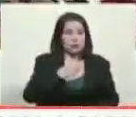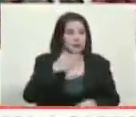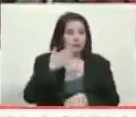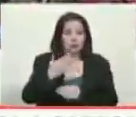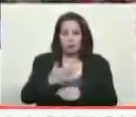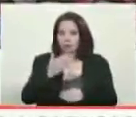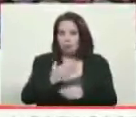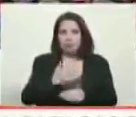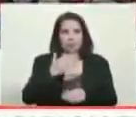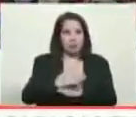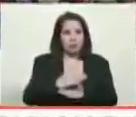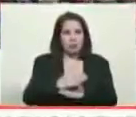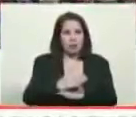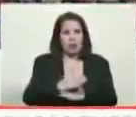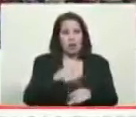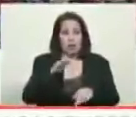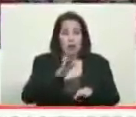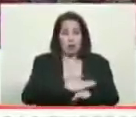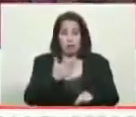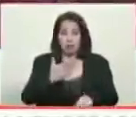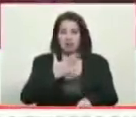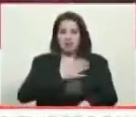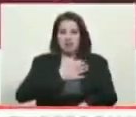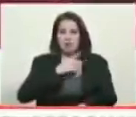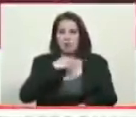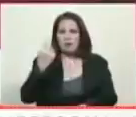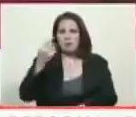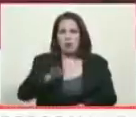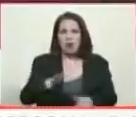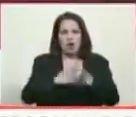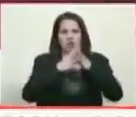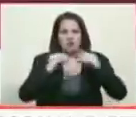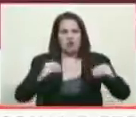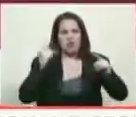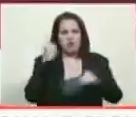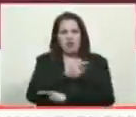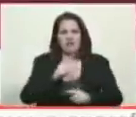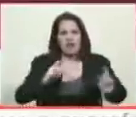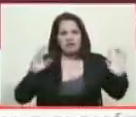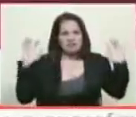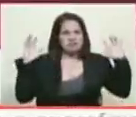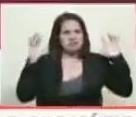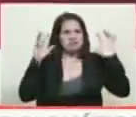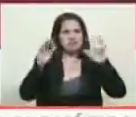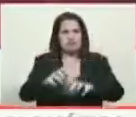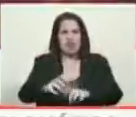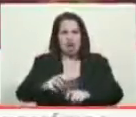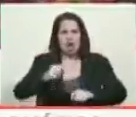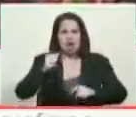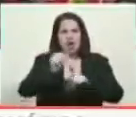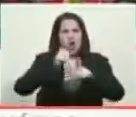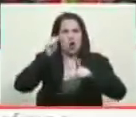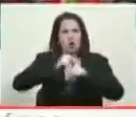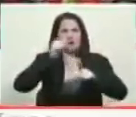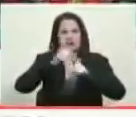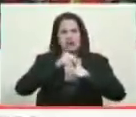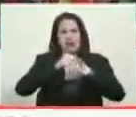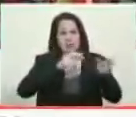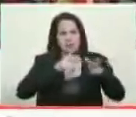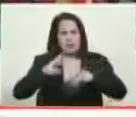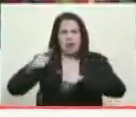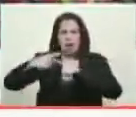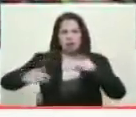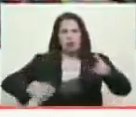caiga, deben levantarse miles a levantar esa bandera de la patria, de la defensa de la revolución bolivariana.